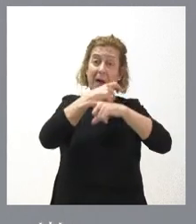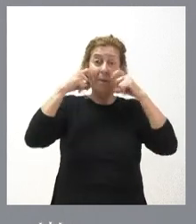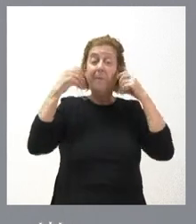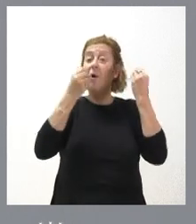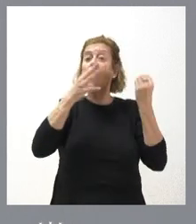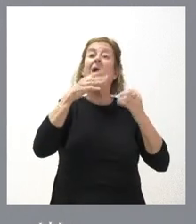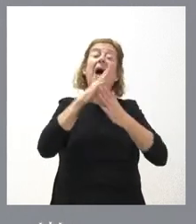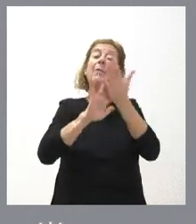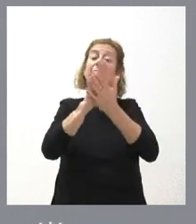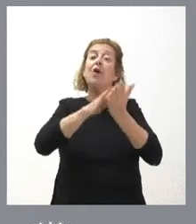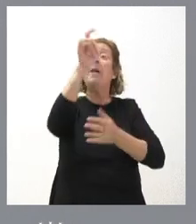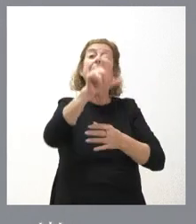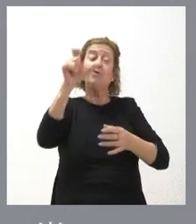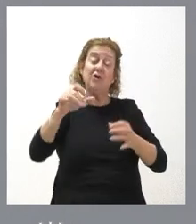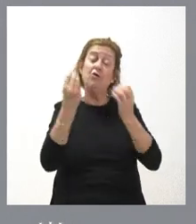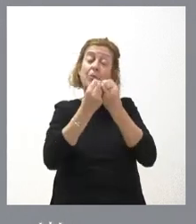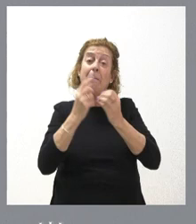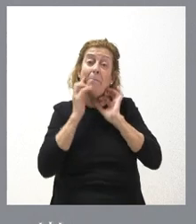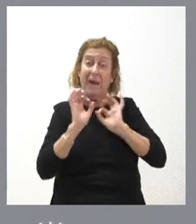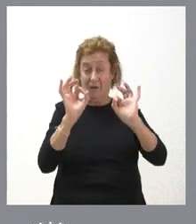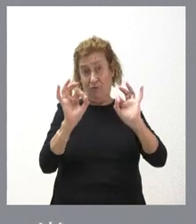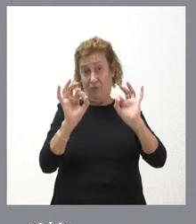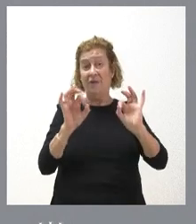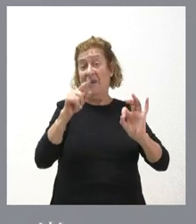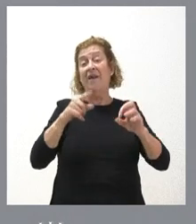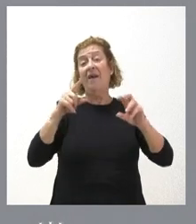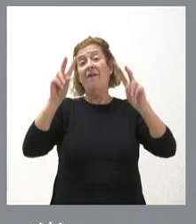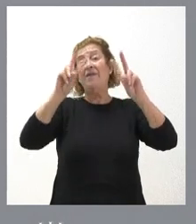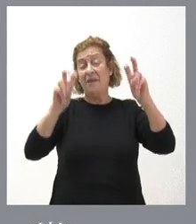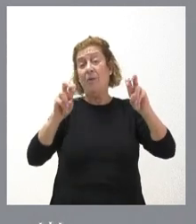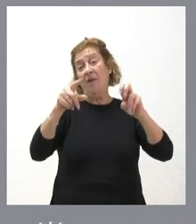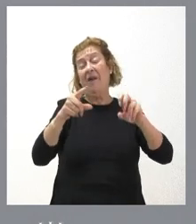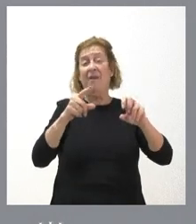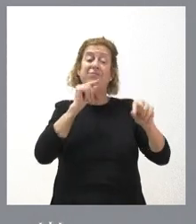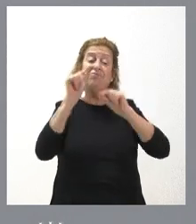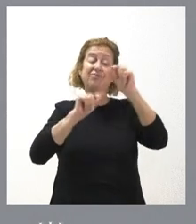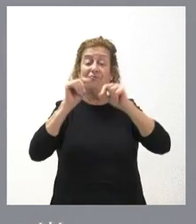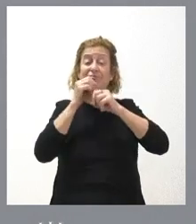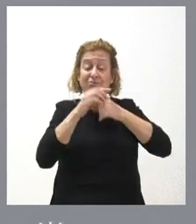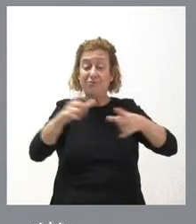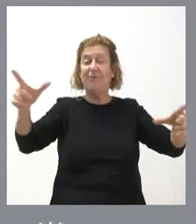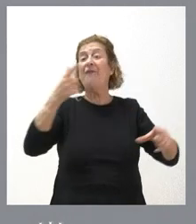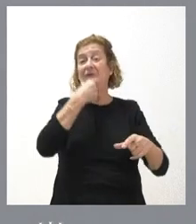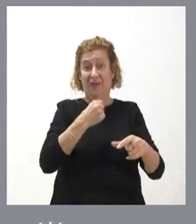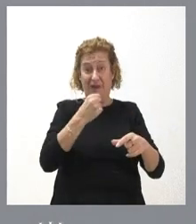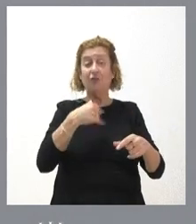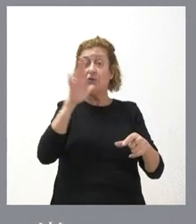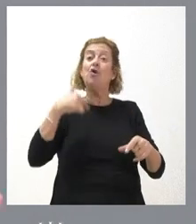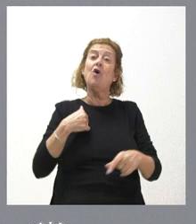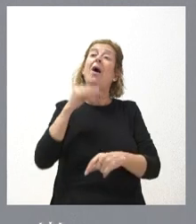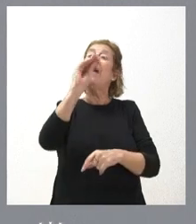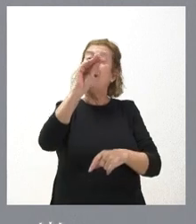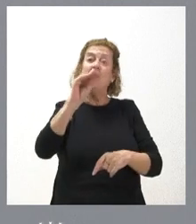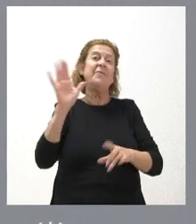de personas con riesgo específico de este tipo de transmisión de enfermedades y por tanto nuestro llamamiento es que